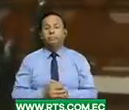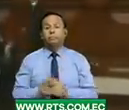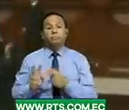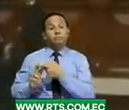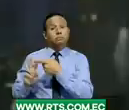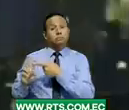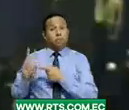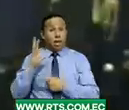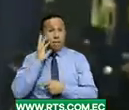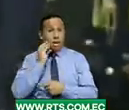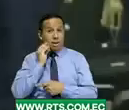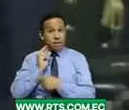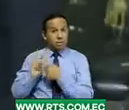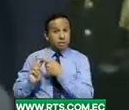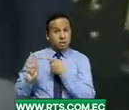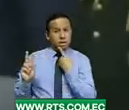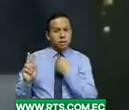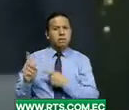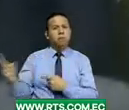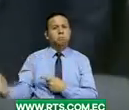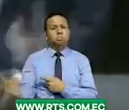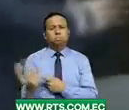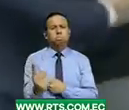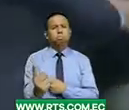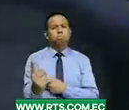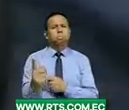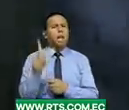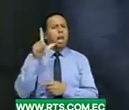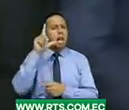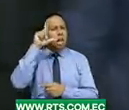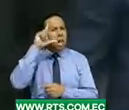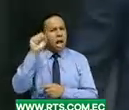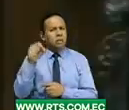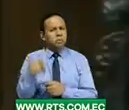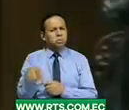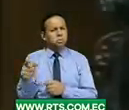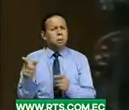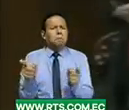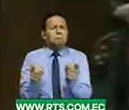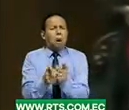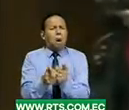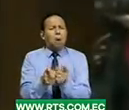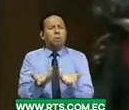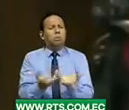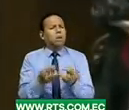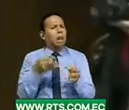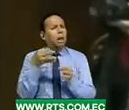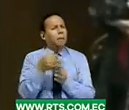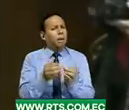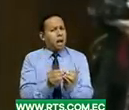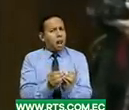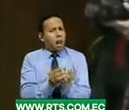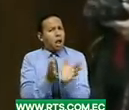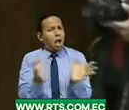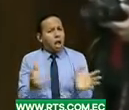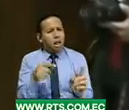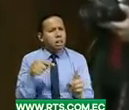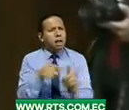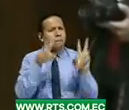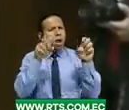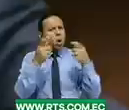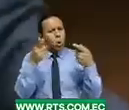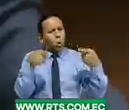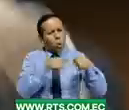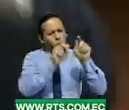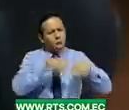coinciden en que la intervención del presidente Lasso fue corta y que no entró al campo de los contratos de Flopec y los exfuncionarios también